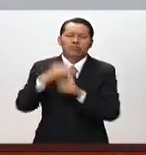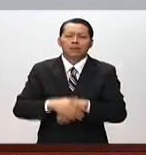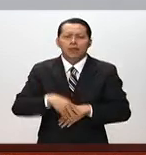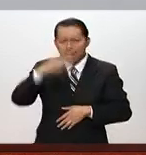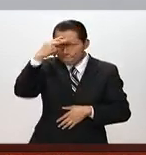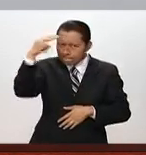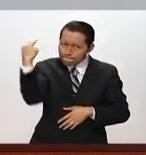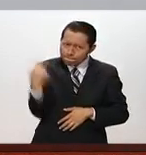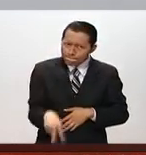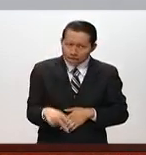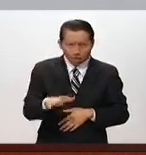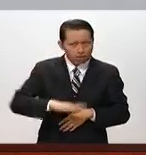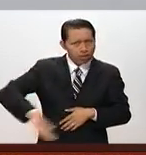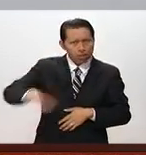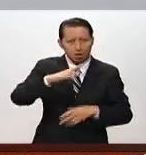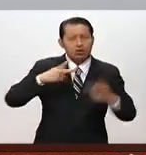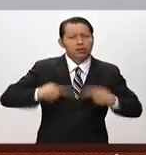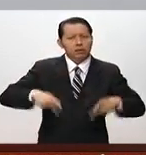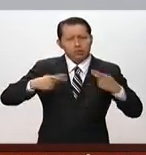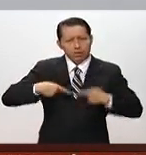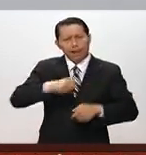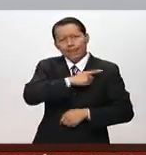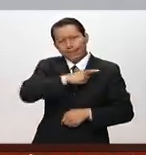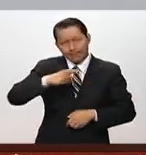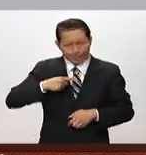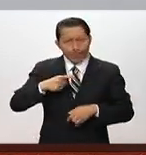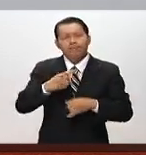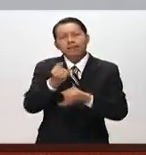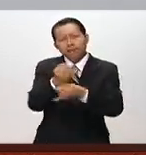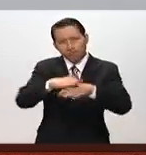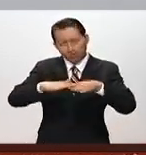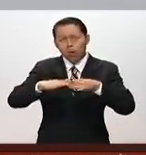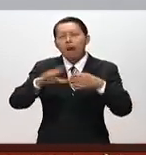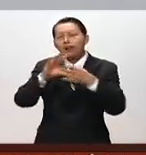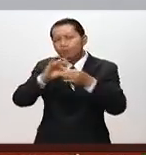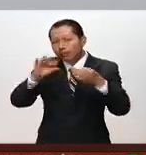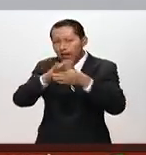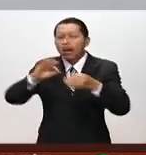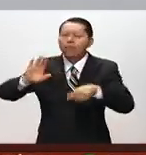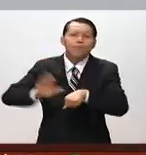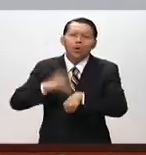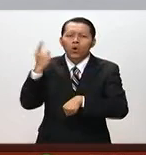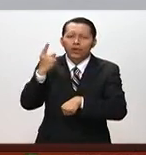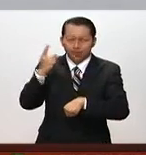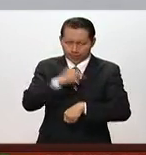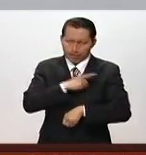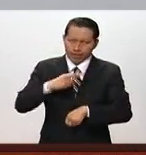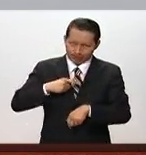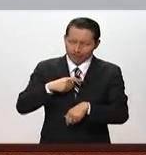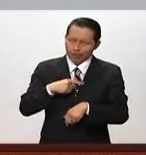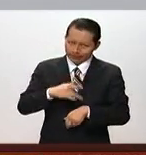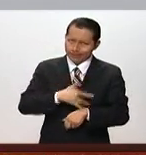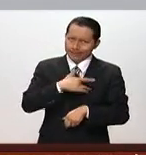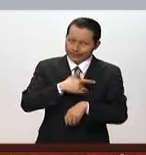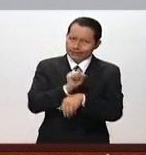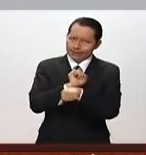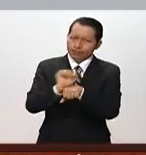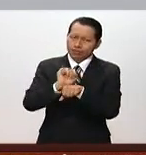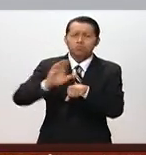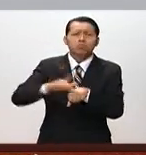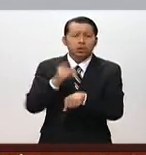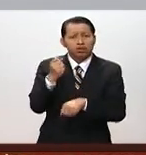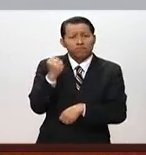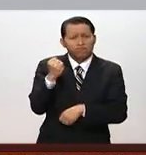con información y con una explicación. Debemos ser sensibles, como ya lo dijimos, representa un